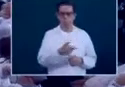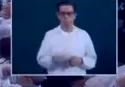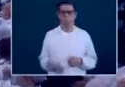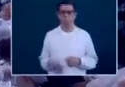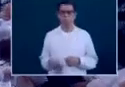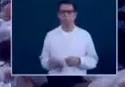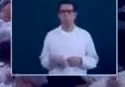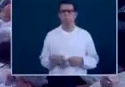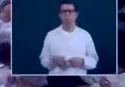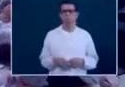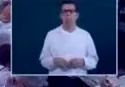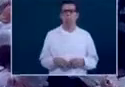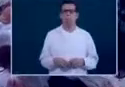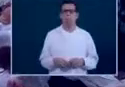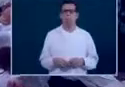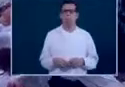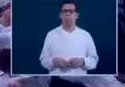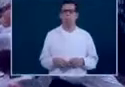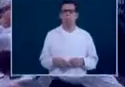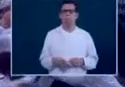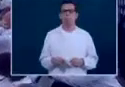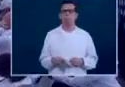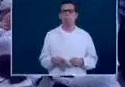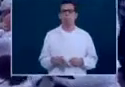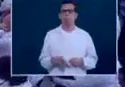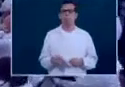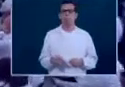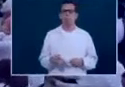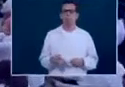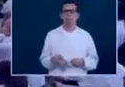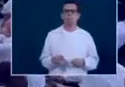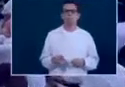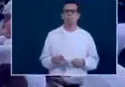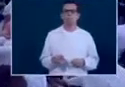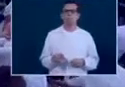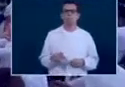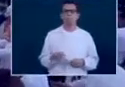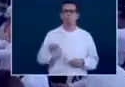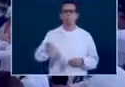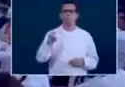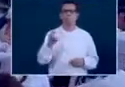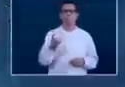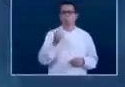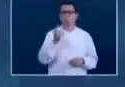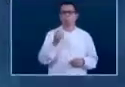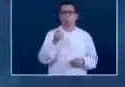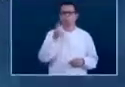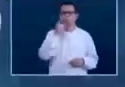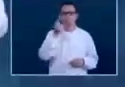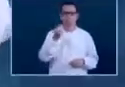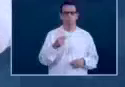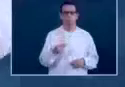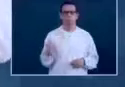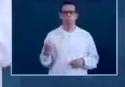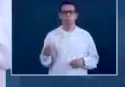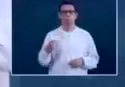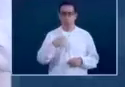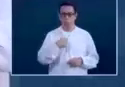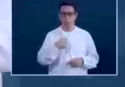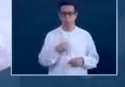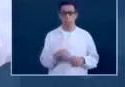Y fue hasta un timbre de orgullo que me encontré en el expediente que me espiaba Nazar